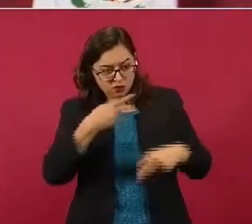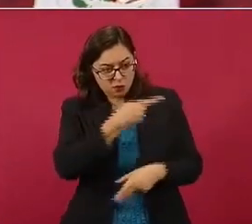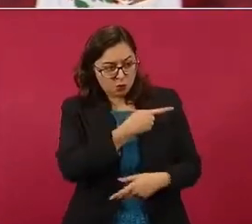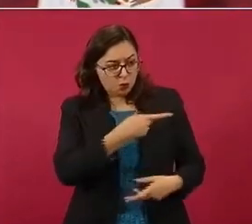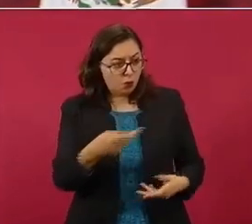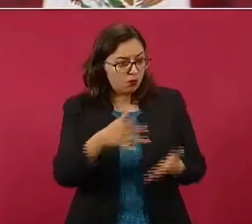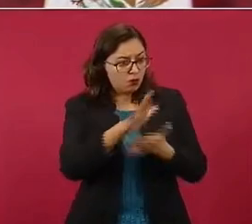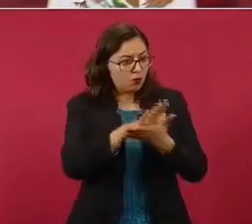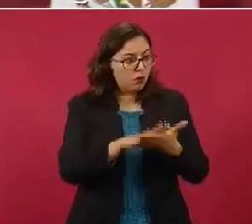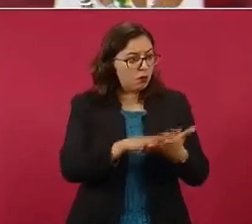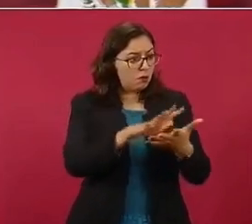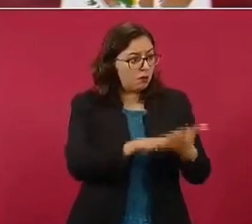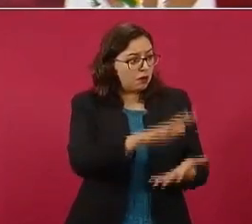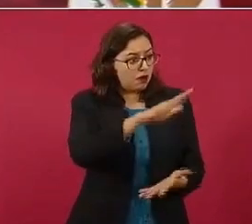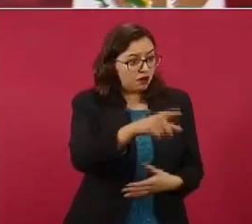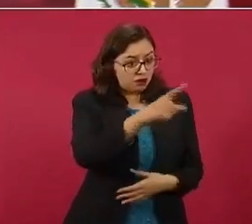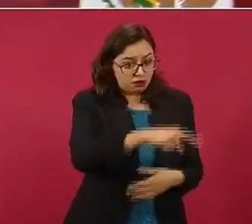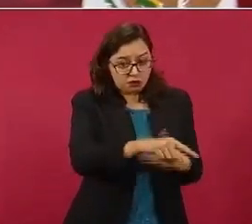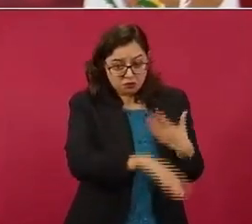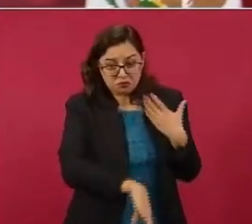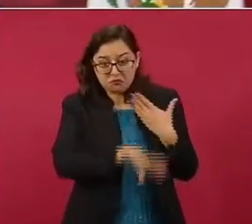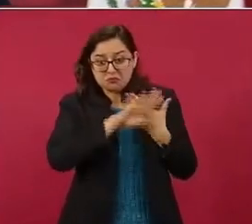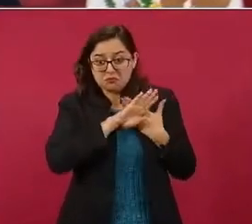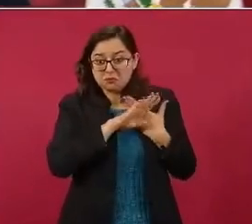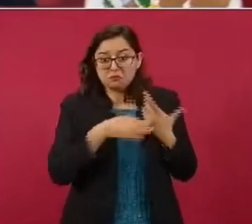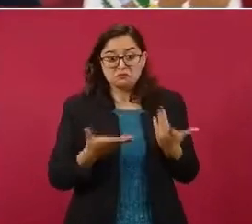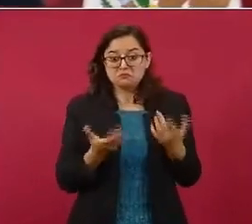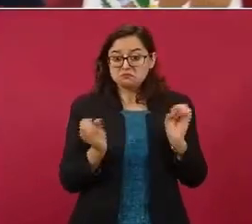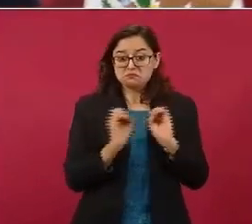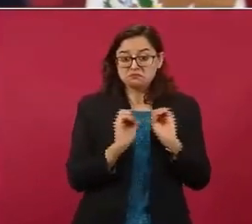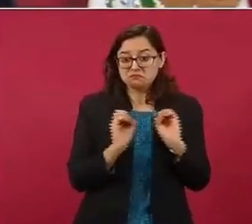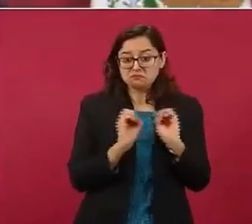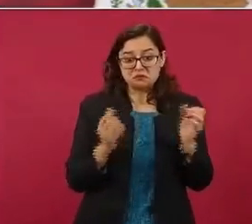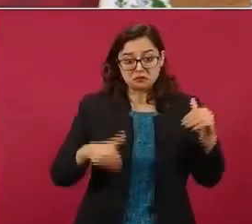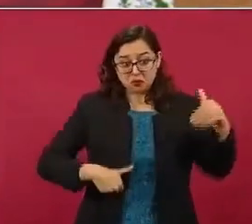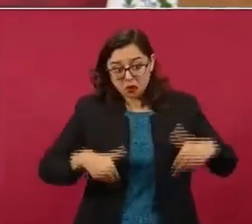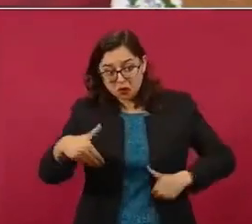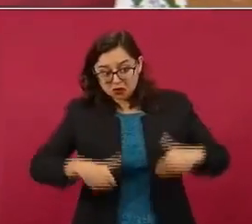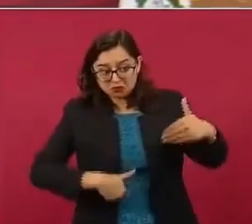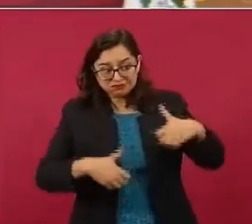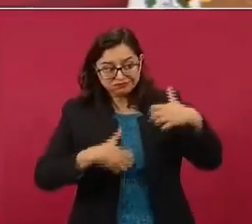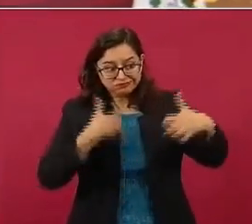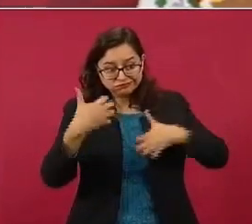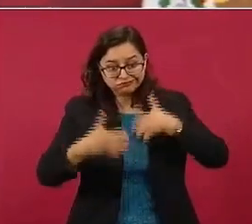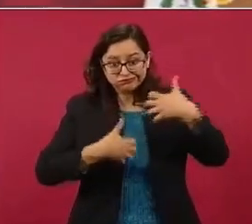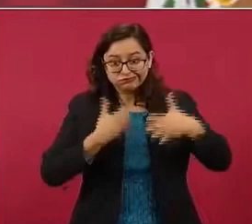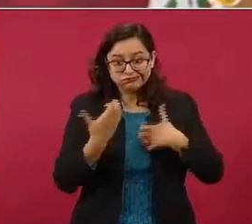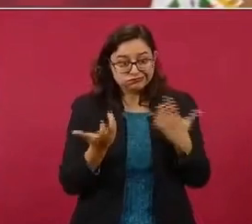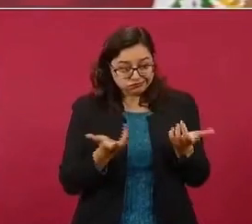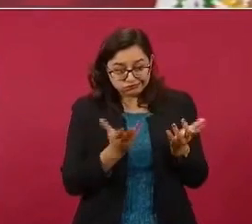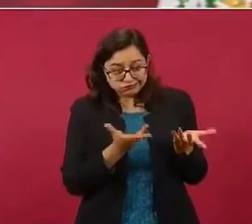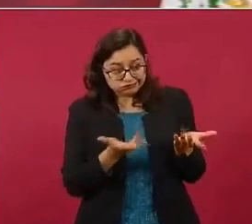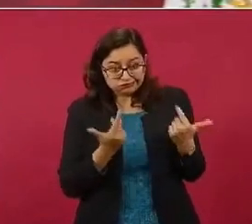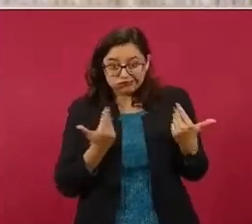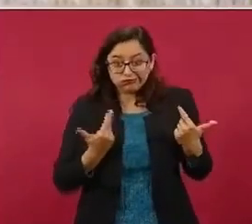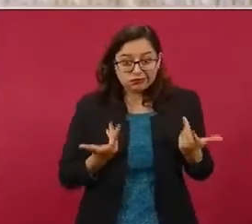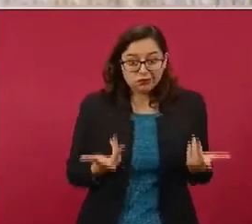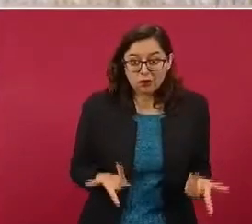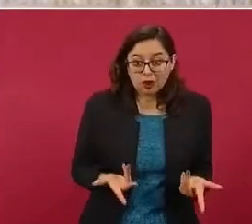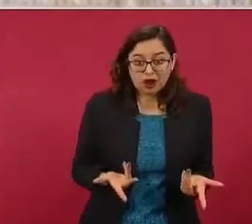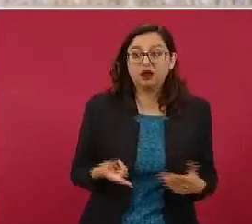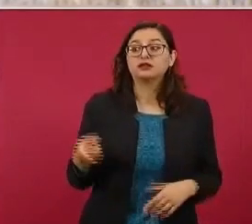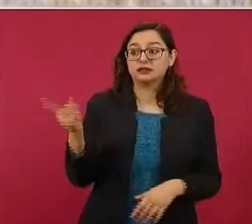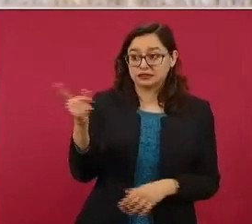la molestia es de la cúpula que vivía colmada de atenciones y de